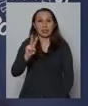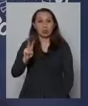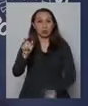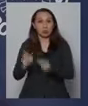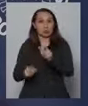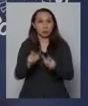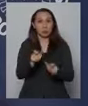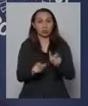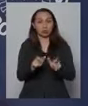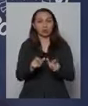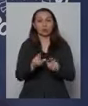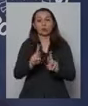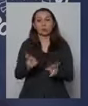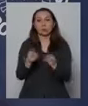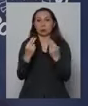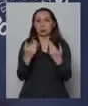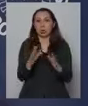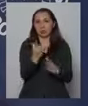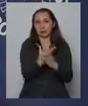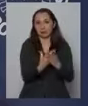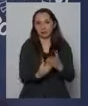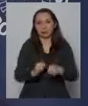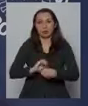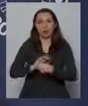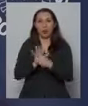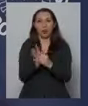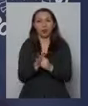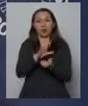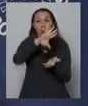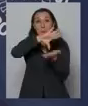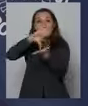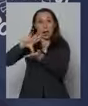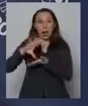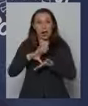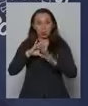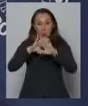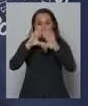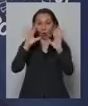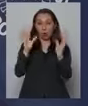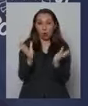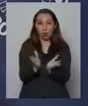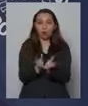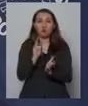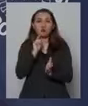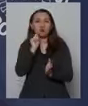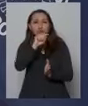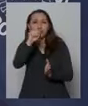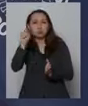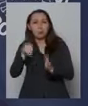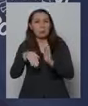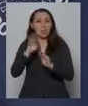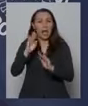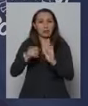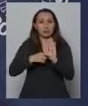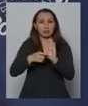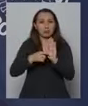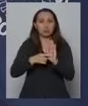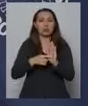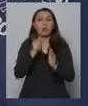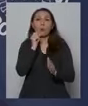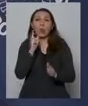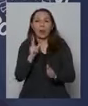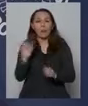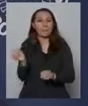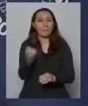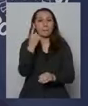486.622 casos recuperados. Los países a nivel mundial que tienen el mayor número de casos son,